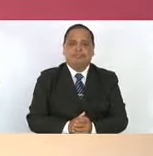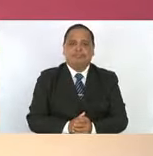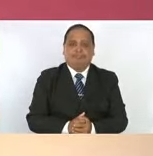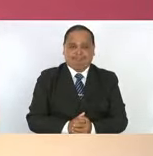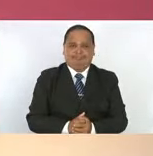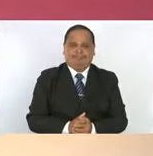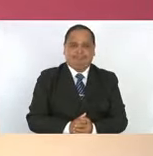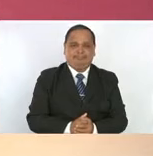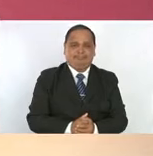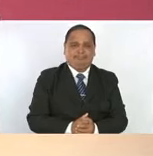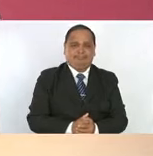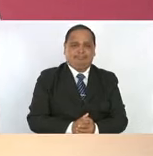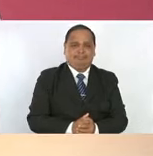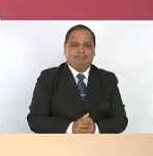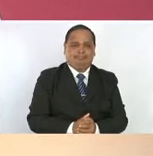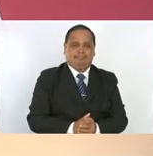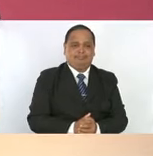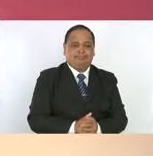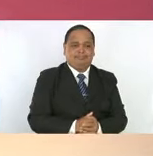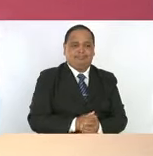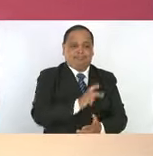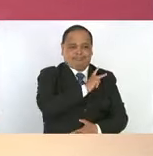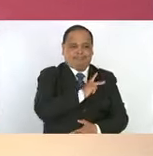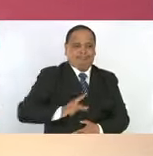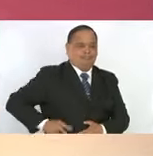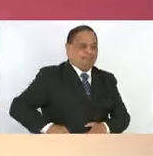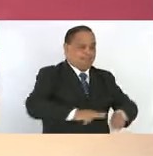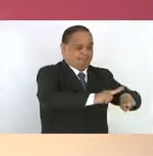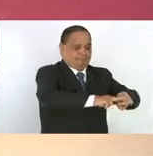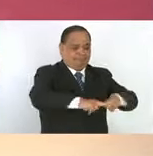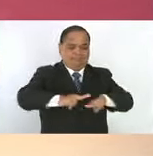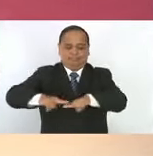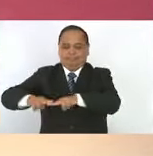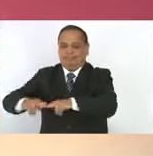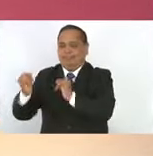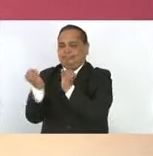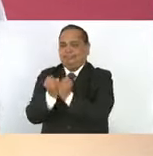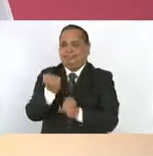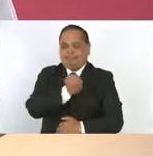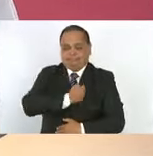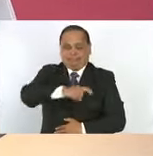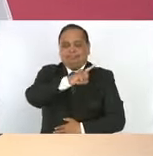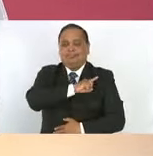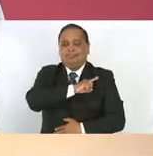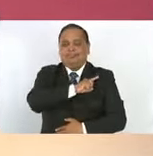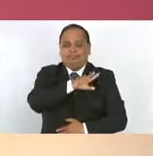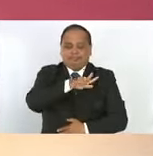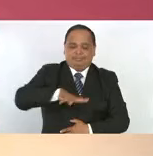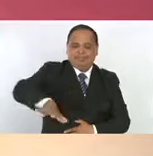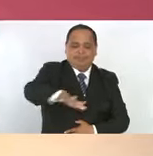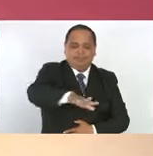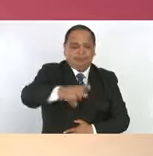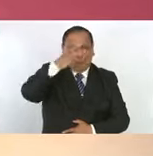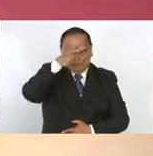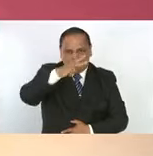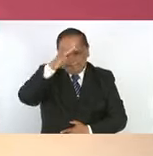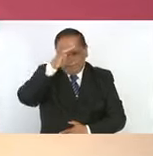Distinguidos miembros de la presidencia, representantes del sistema de salud de México que nos